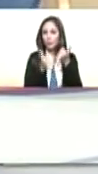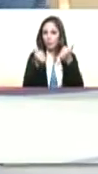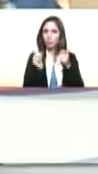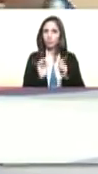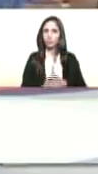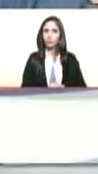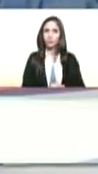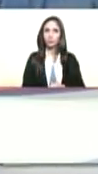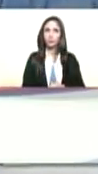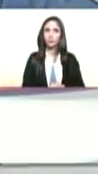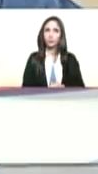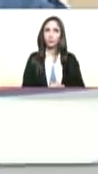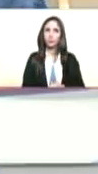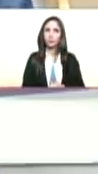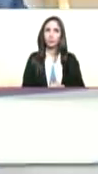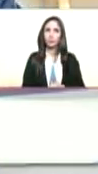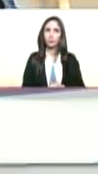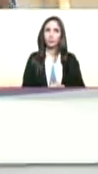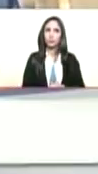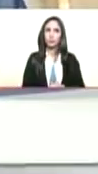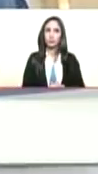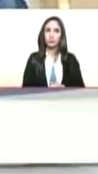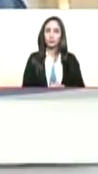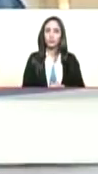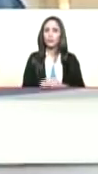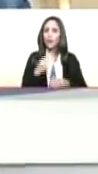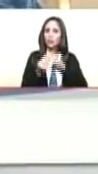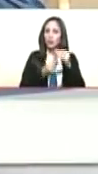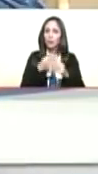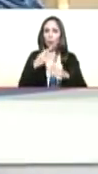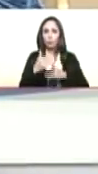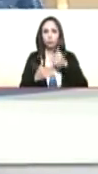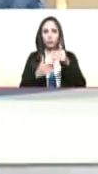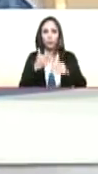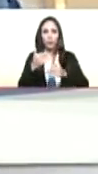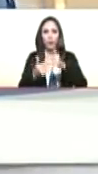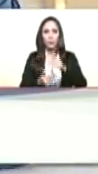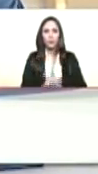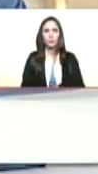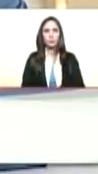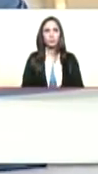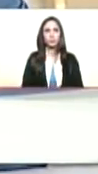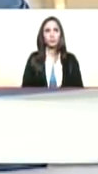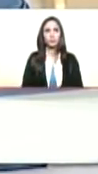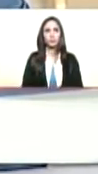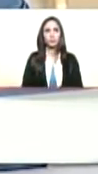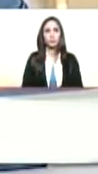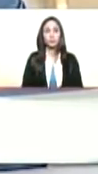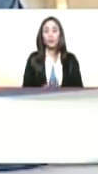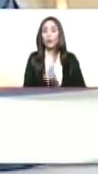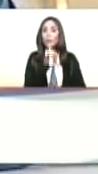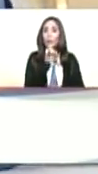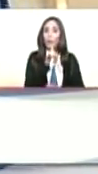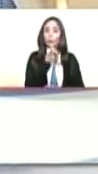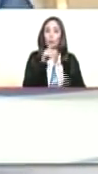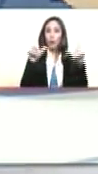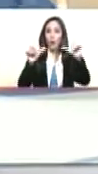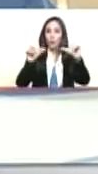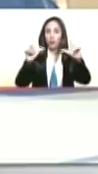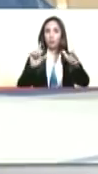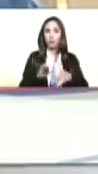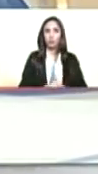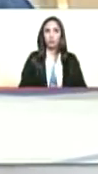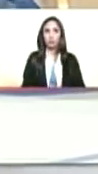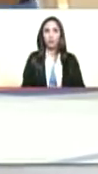para crecer, para hacer los programas. Freddy, para nutrir los noticieros de todos